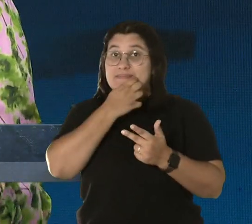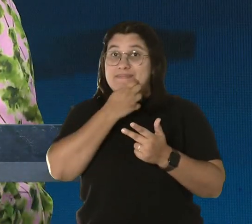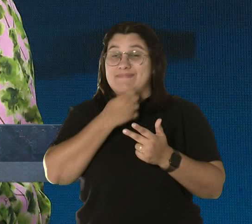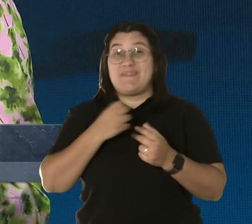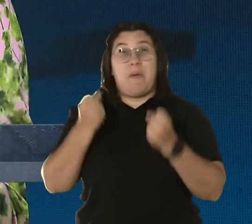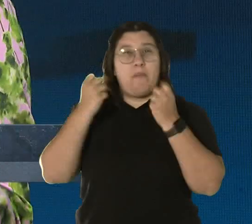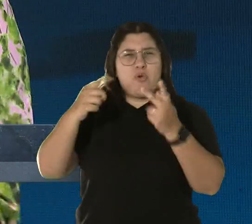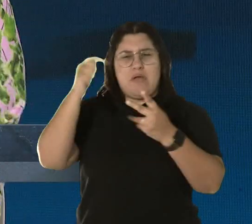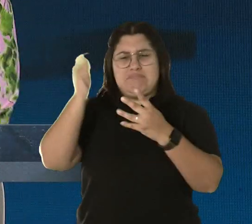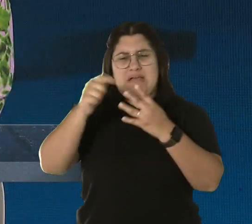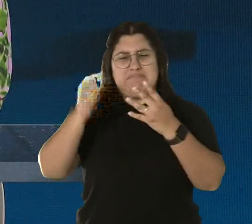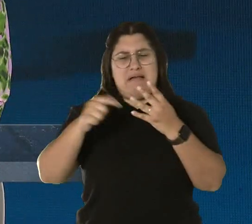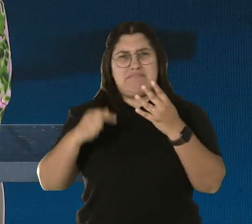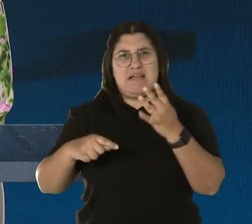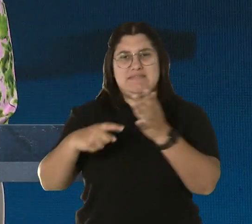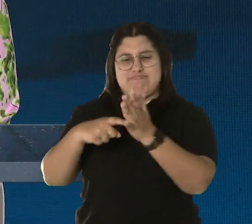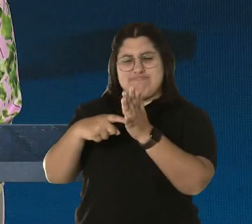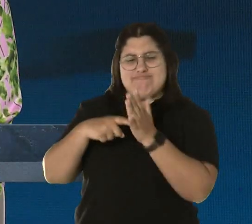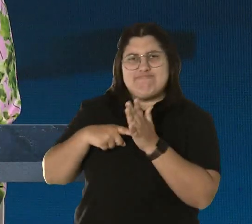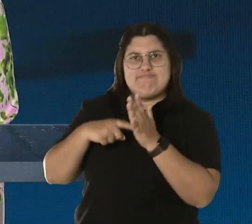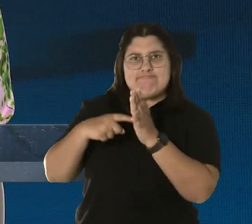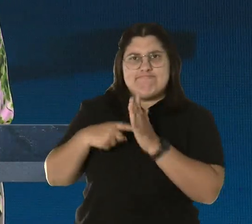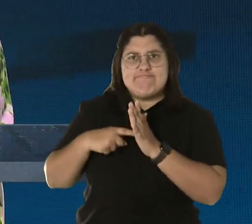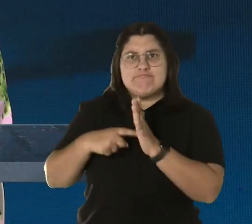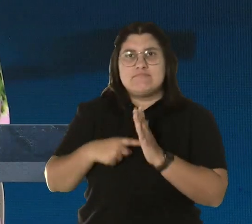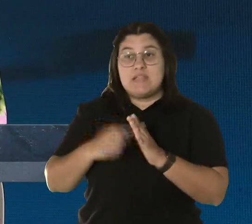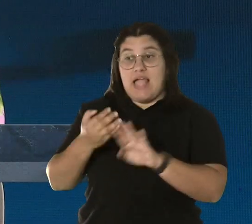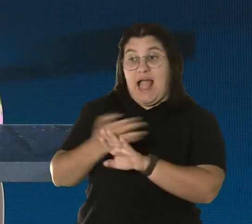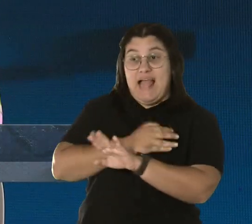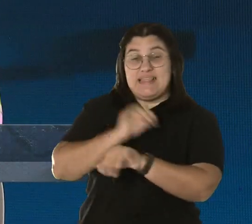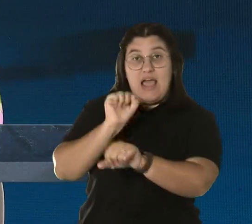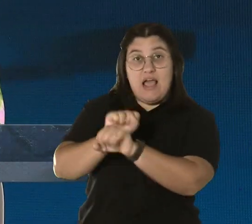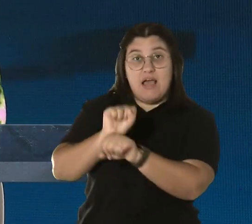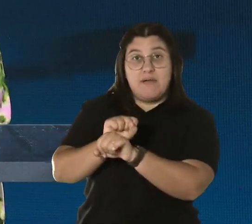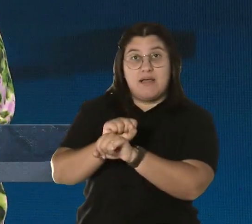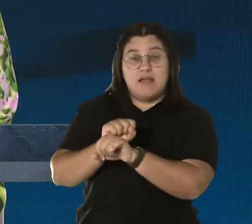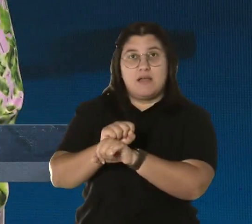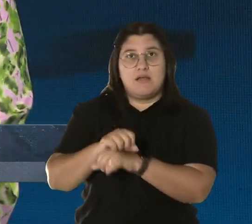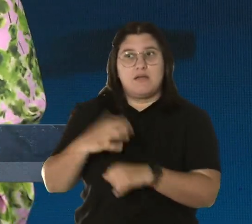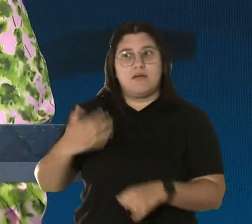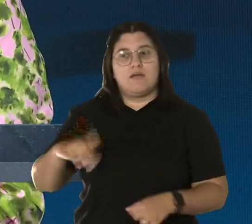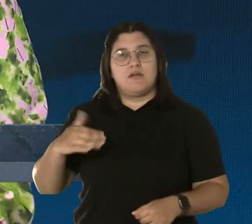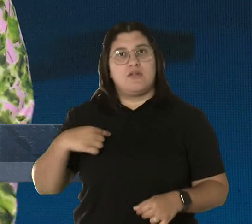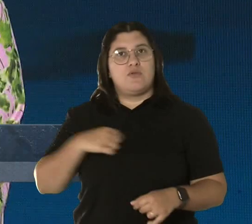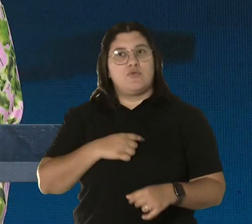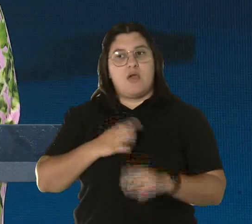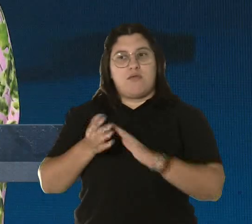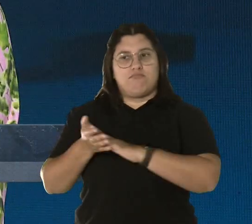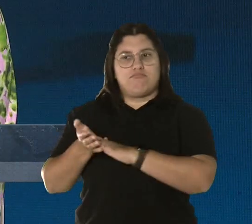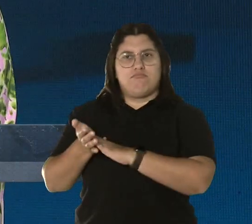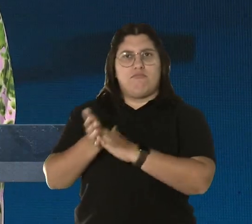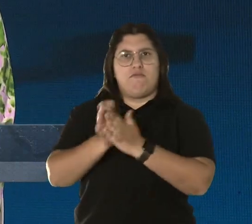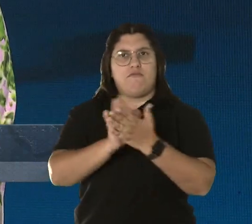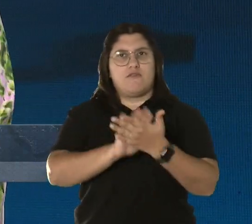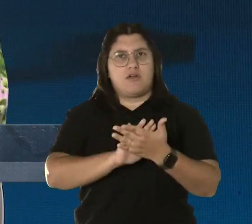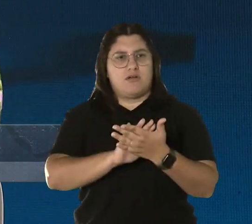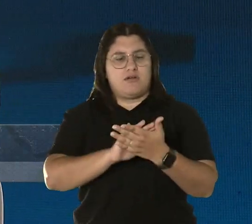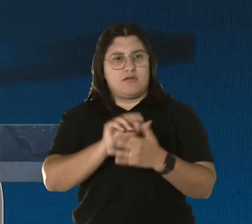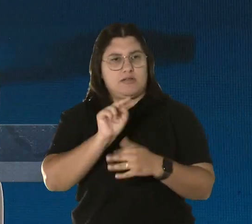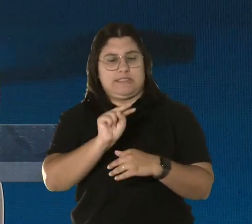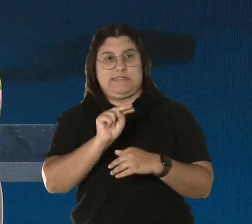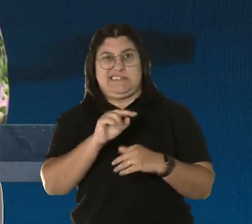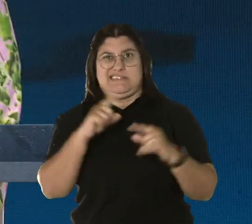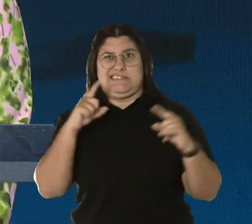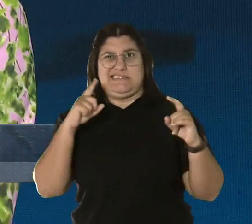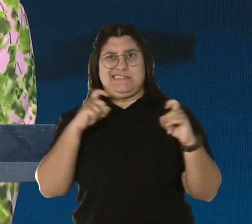tantos detalles antes de llegar a comenzar a laborar, Félix, que se nos está convirtiendo en un perfil